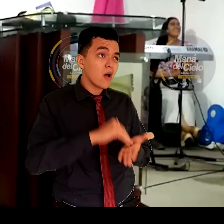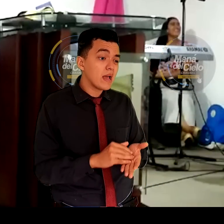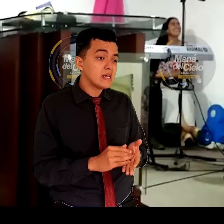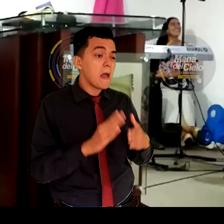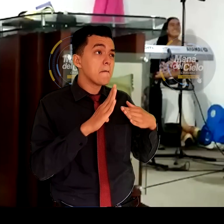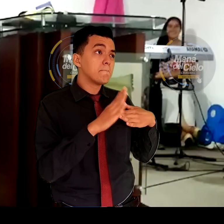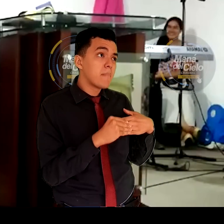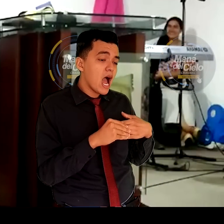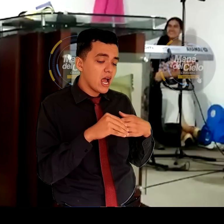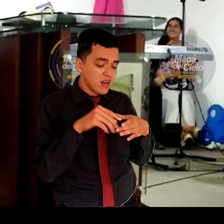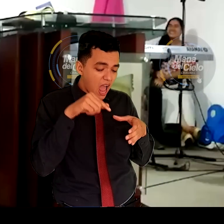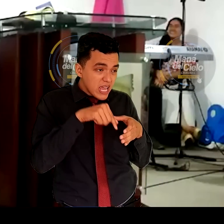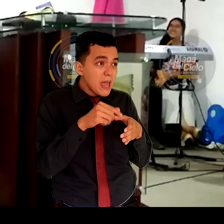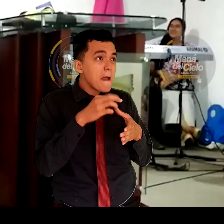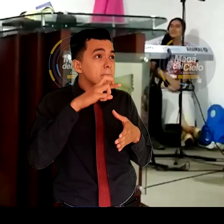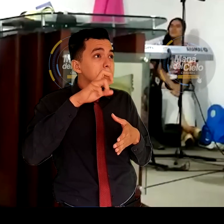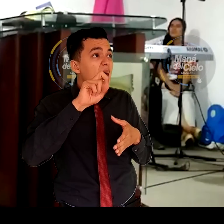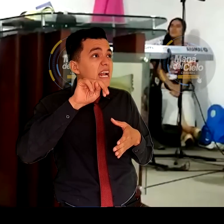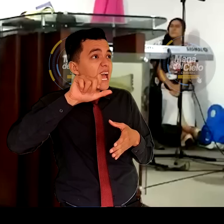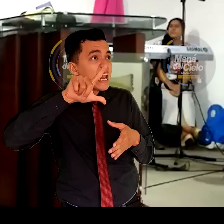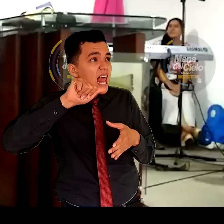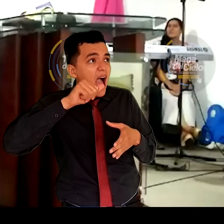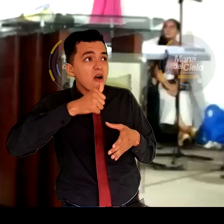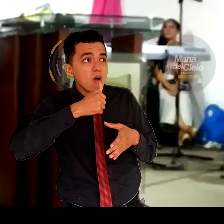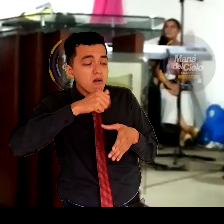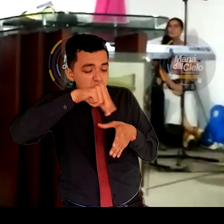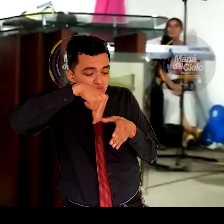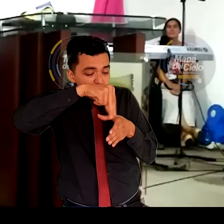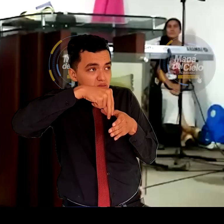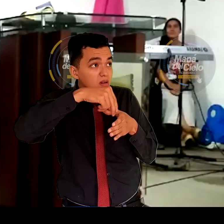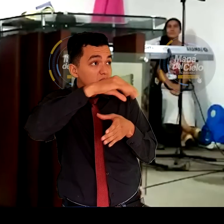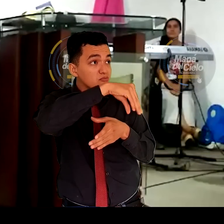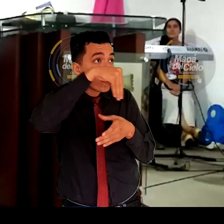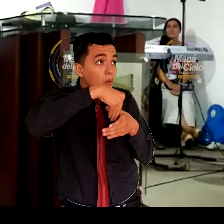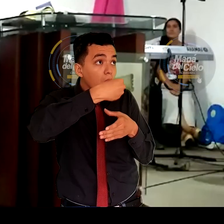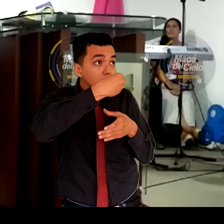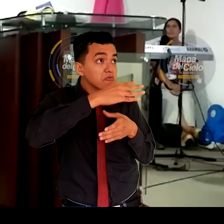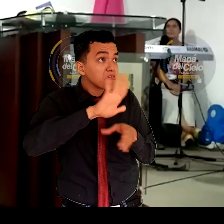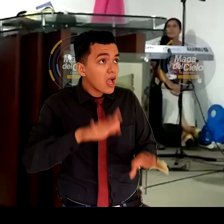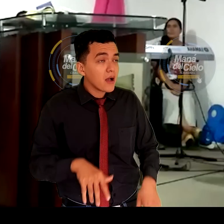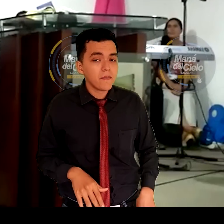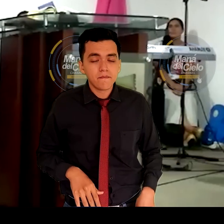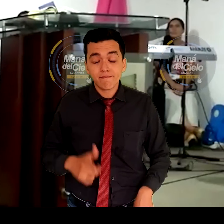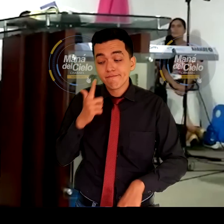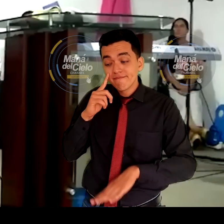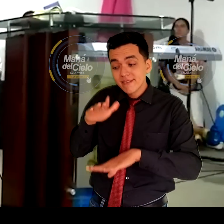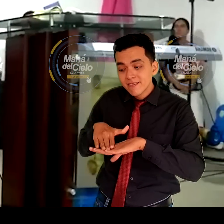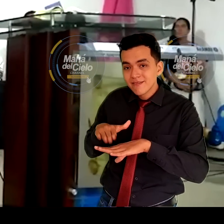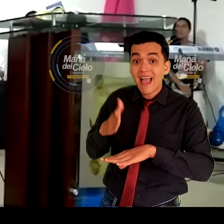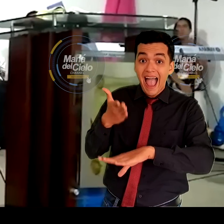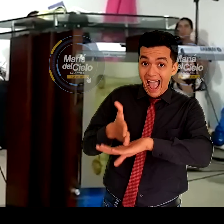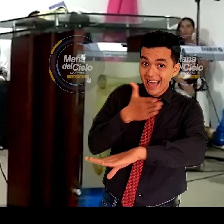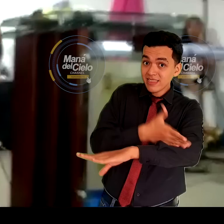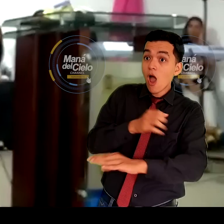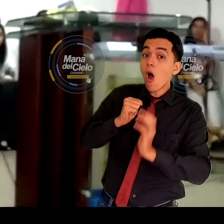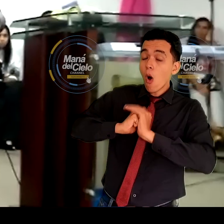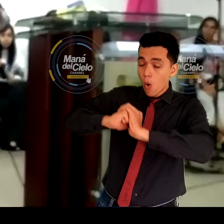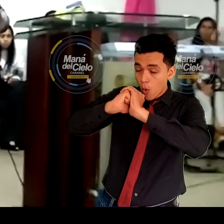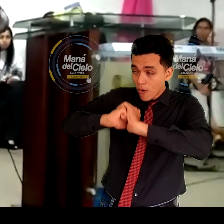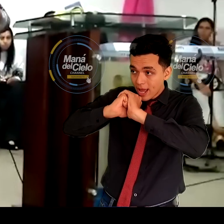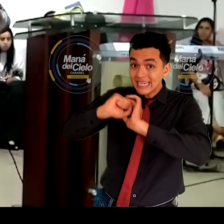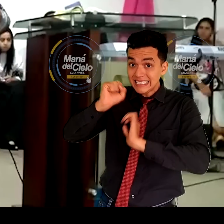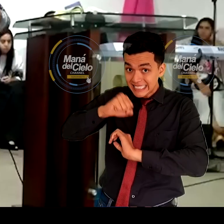agua panela con pan. Mi amor, ¿sabe qué? Hay lugares en África donde solo se come un alimento al día, donde estuvo mi yerno